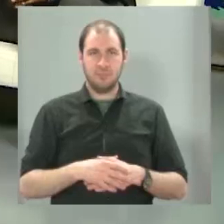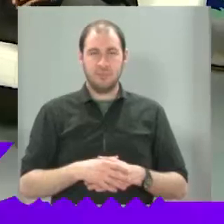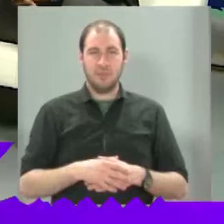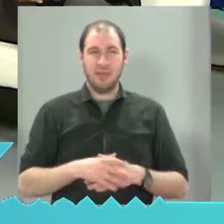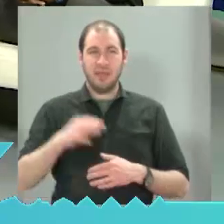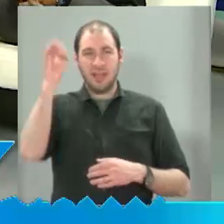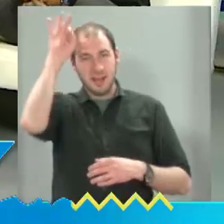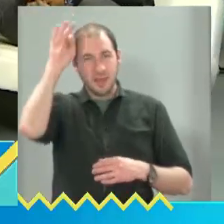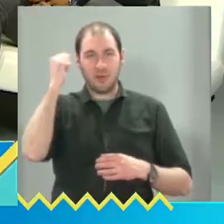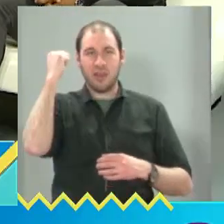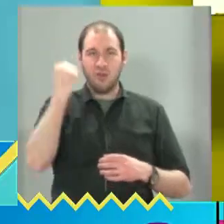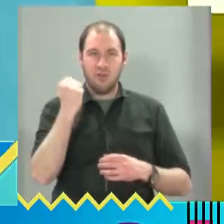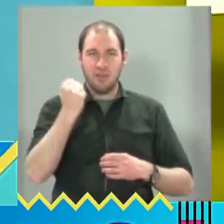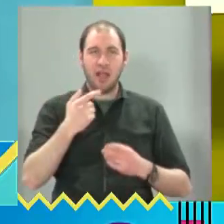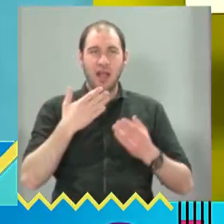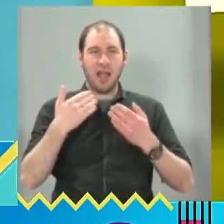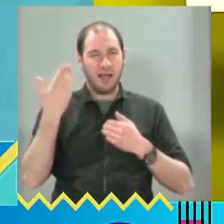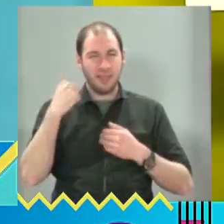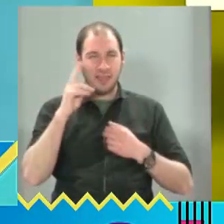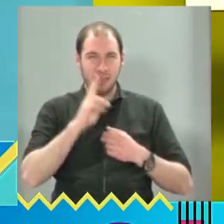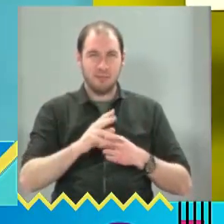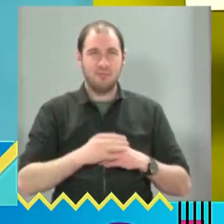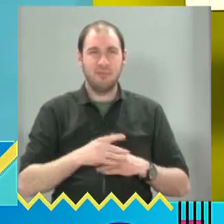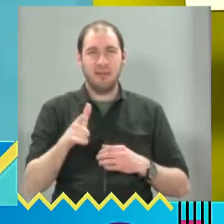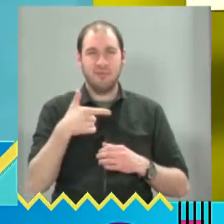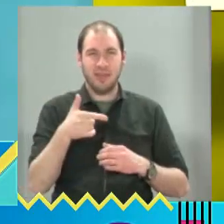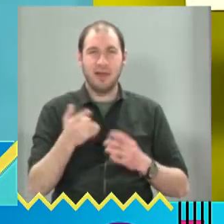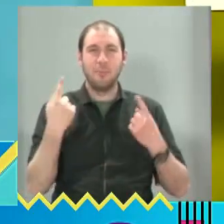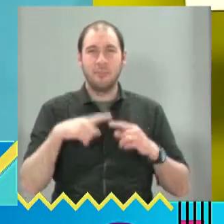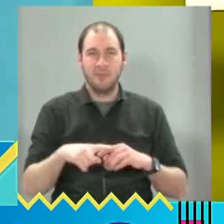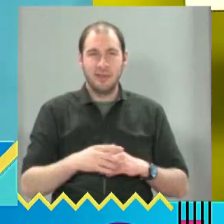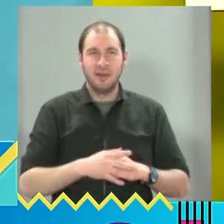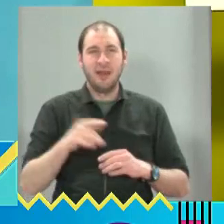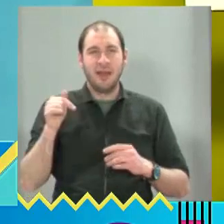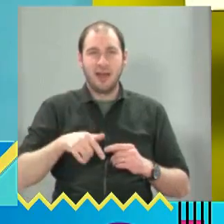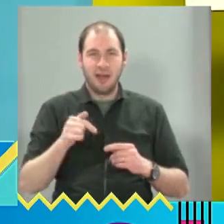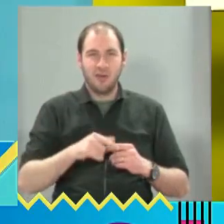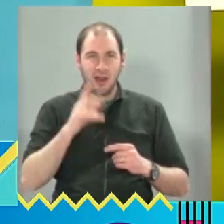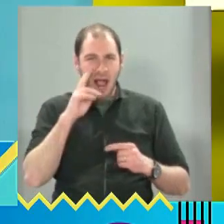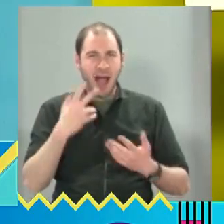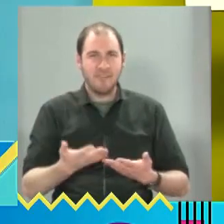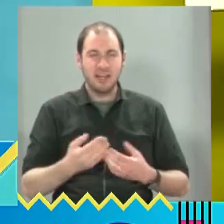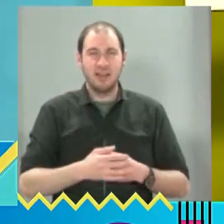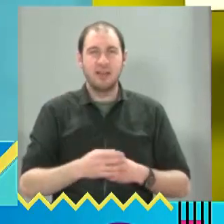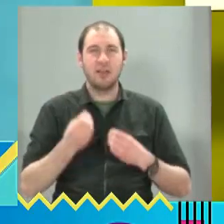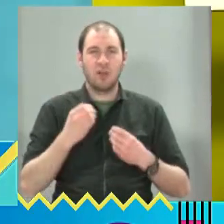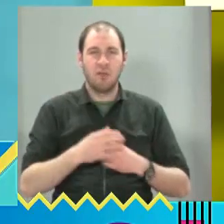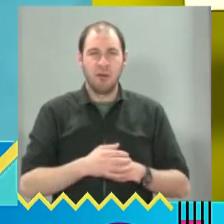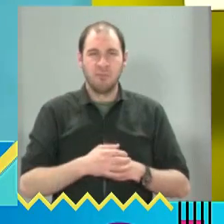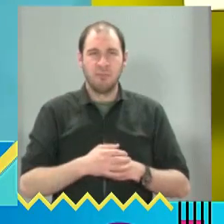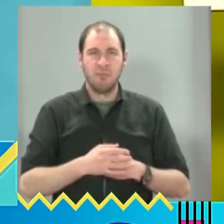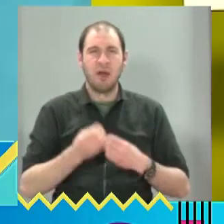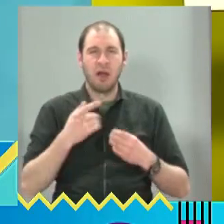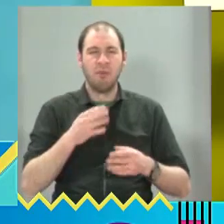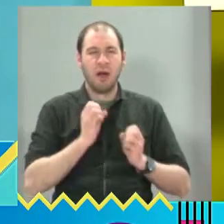Bien, neuroeconomía, algo hemos estado viendo ahí en el clip, pero vamos a empezar a tratar de ver ¿Cómo lo podemos